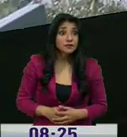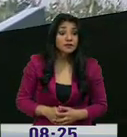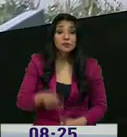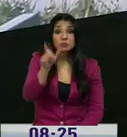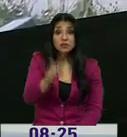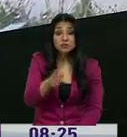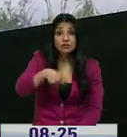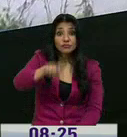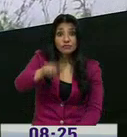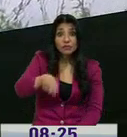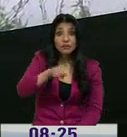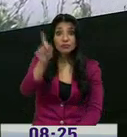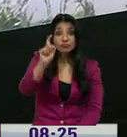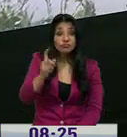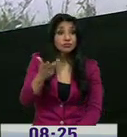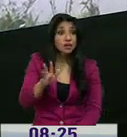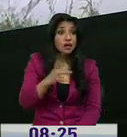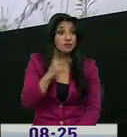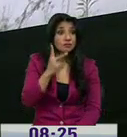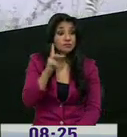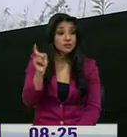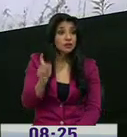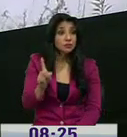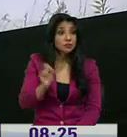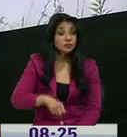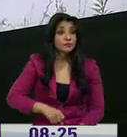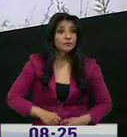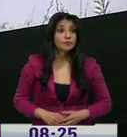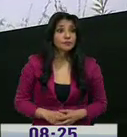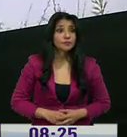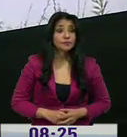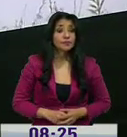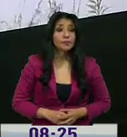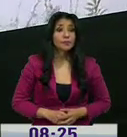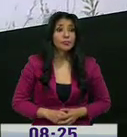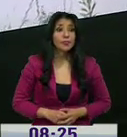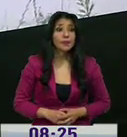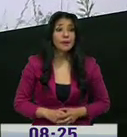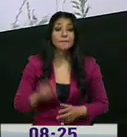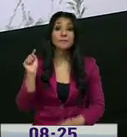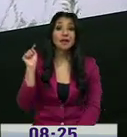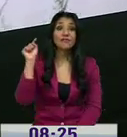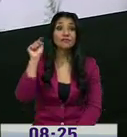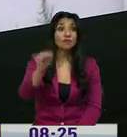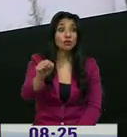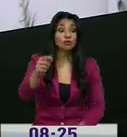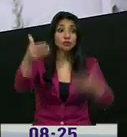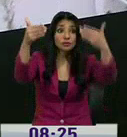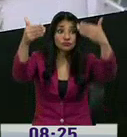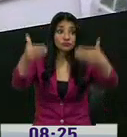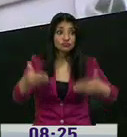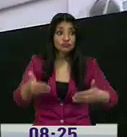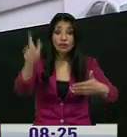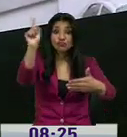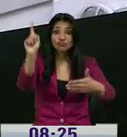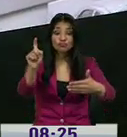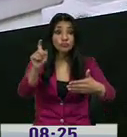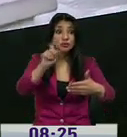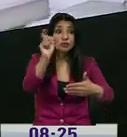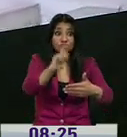persona, o ya le grafitearon al fondo. Ahí te dejo esa tarea. Al fondo del mural, si puedes ver, ahí hay,